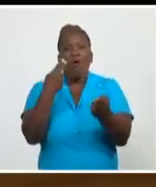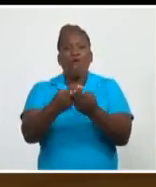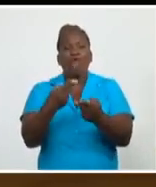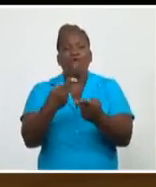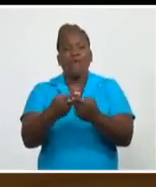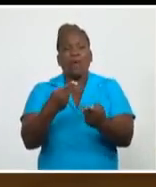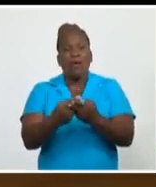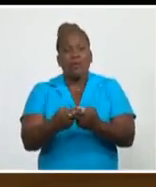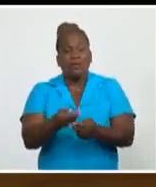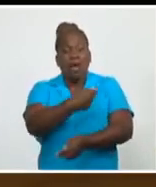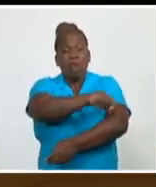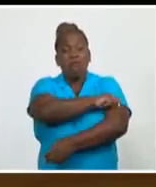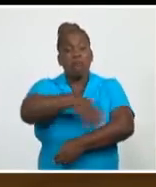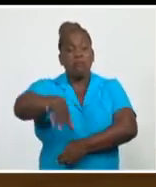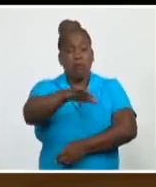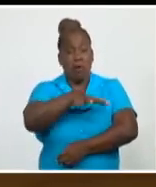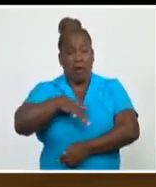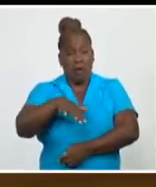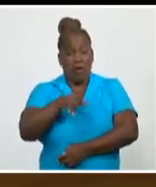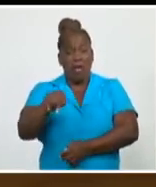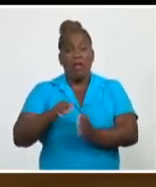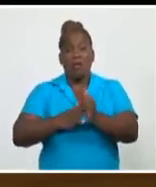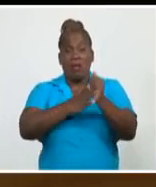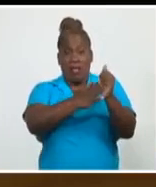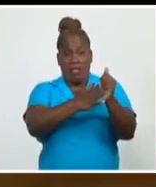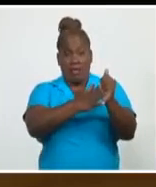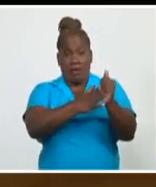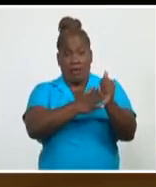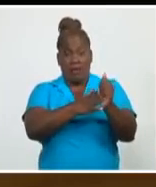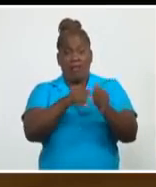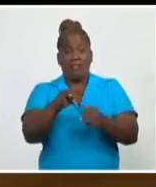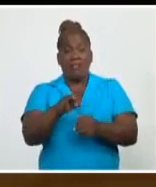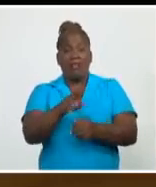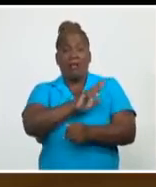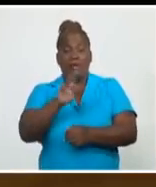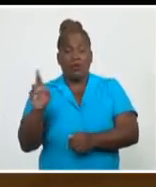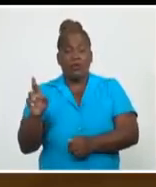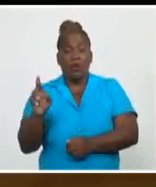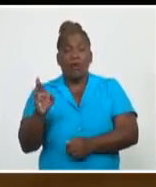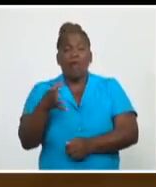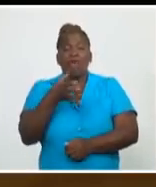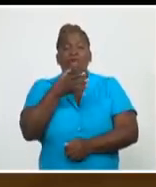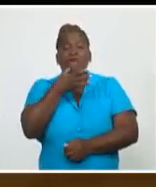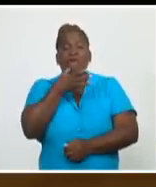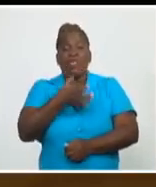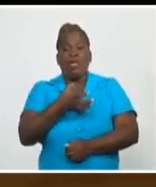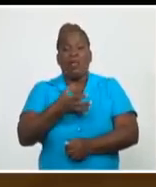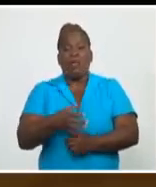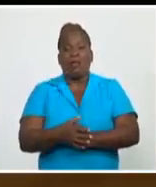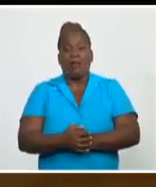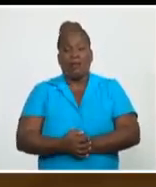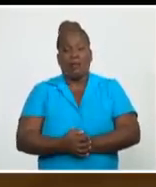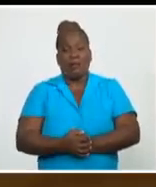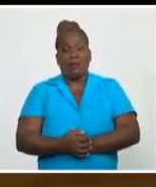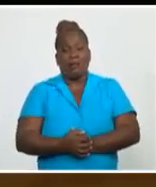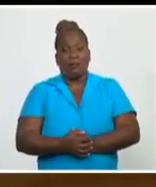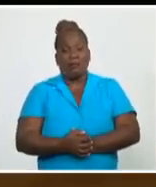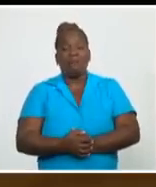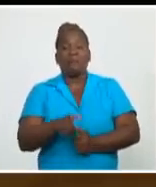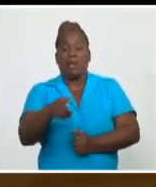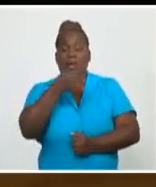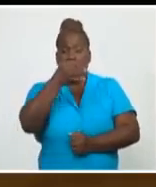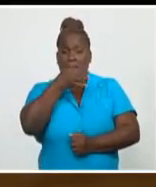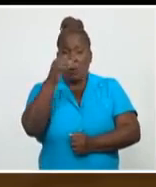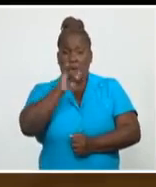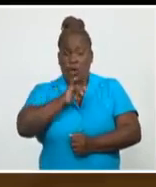por el pueblo en el líder fundador de la revolución, el comandante en jefe Fidel Castro Ruz. Llamó a